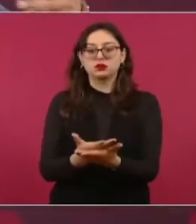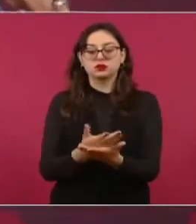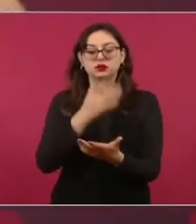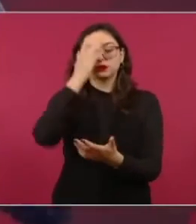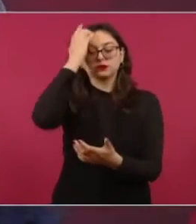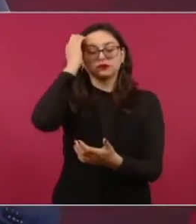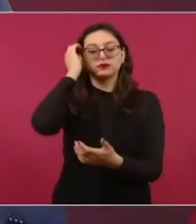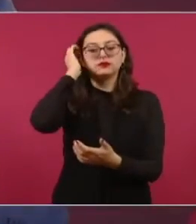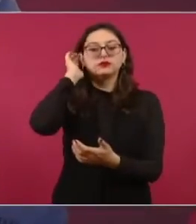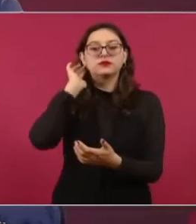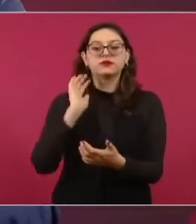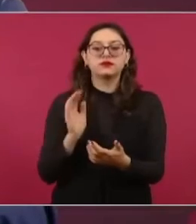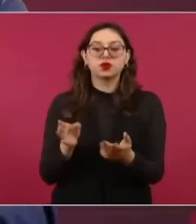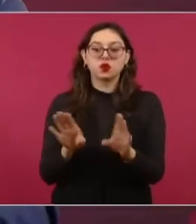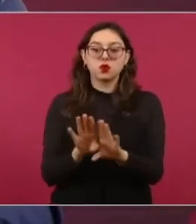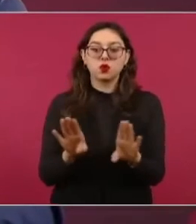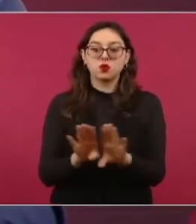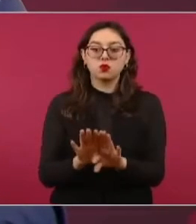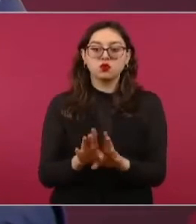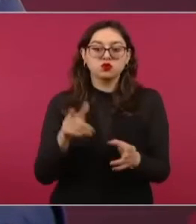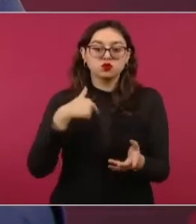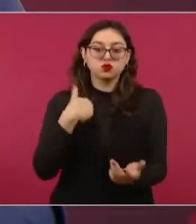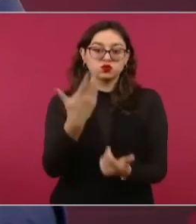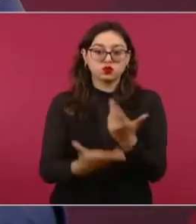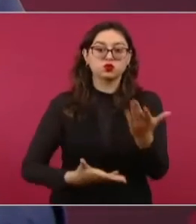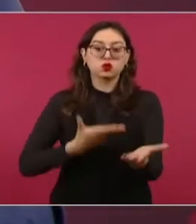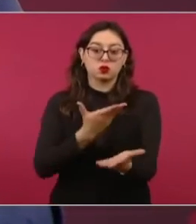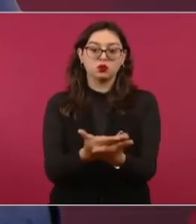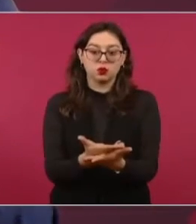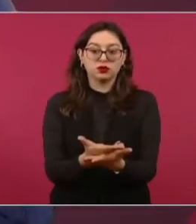que yo propuse.